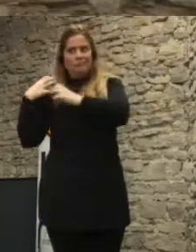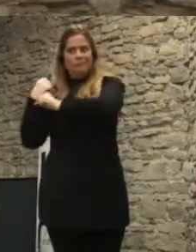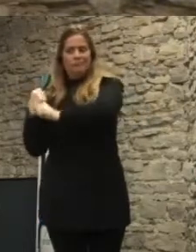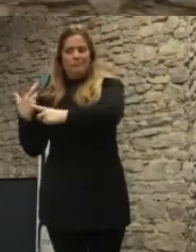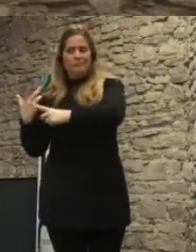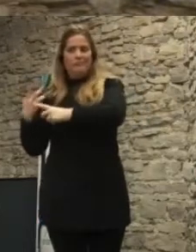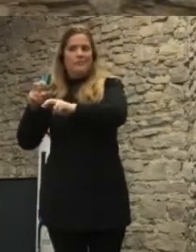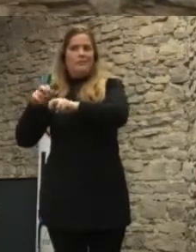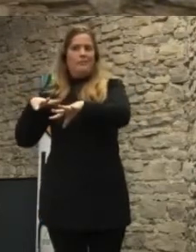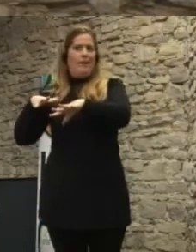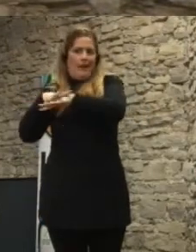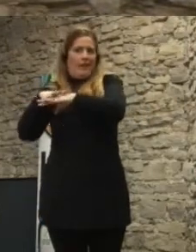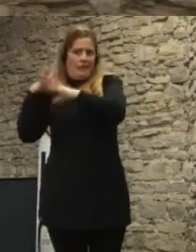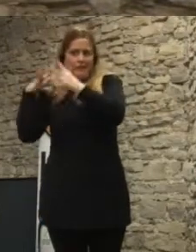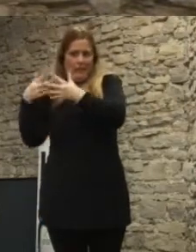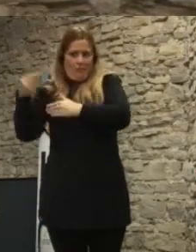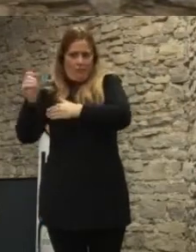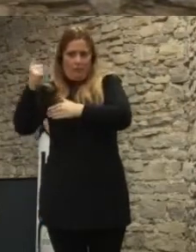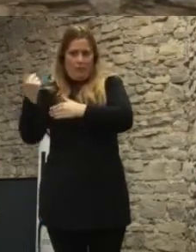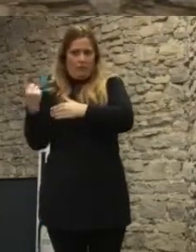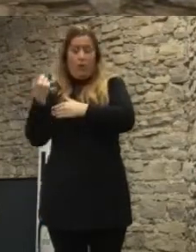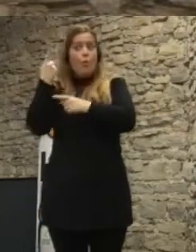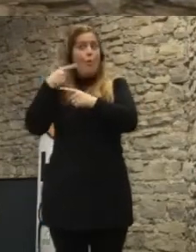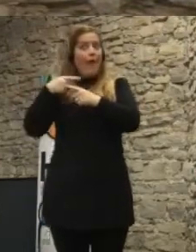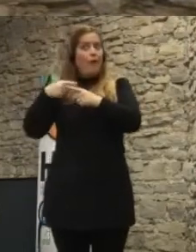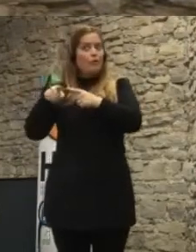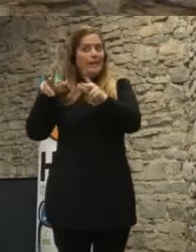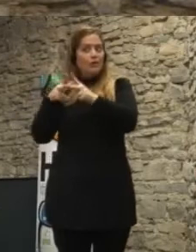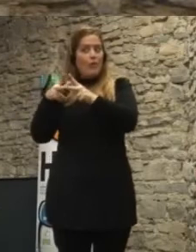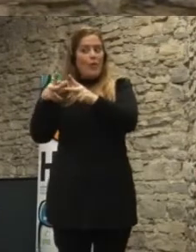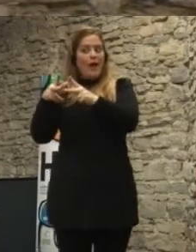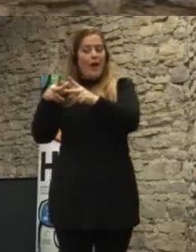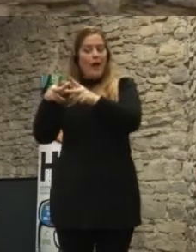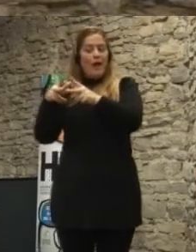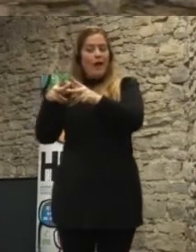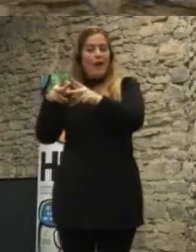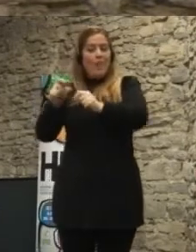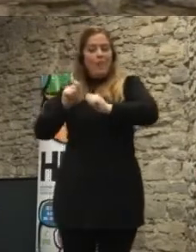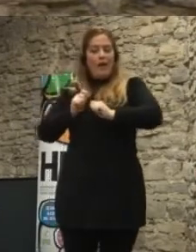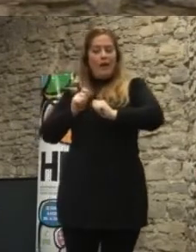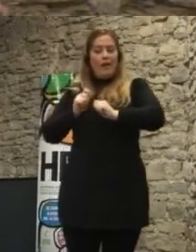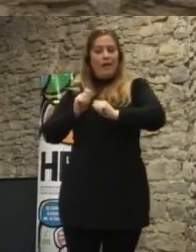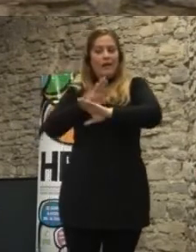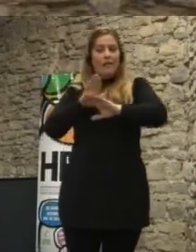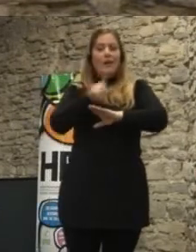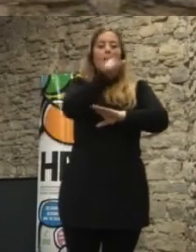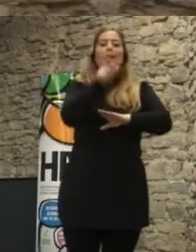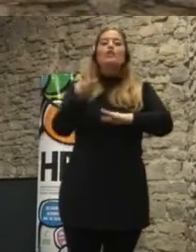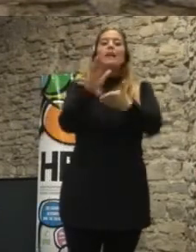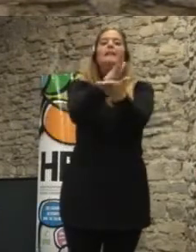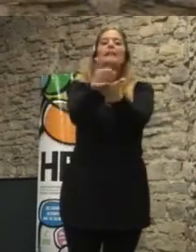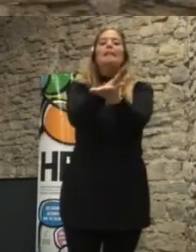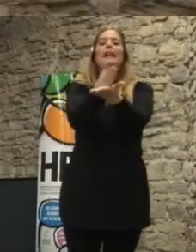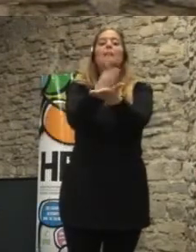de la red Internet, una de las cosas que está provocando es que está acabando con los intermediarios, digamos, ¿no?